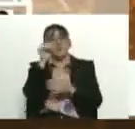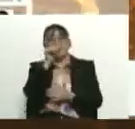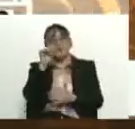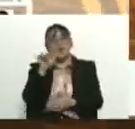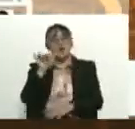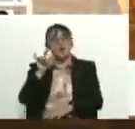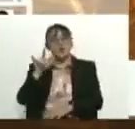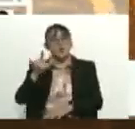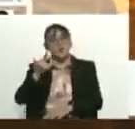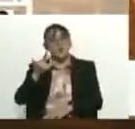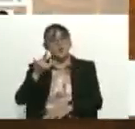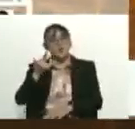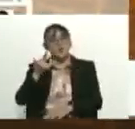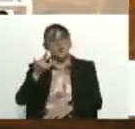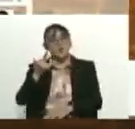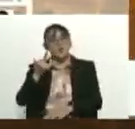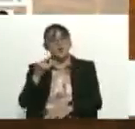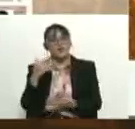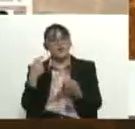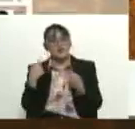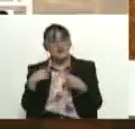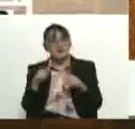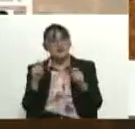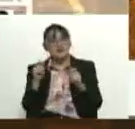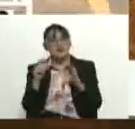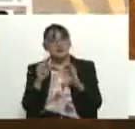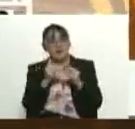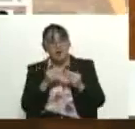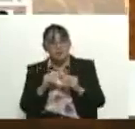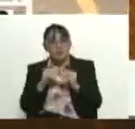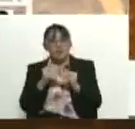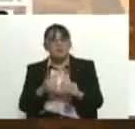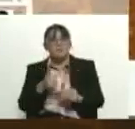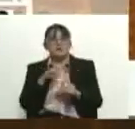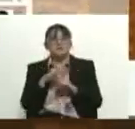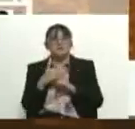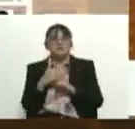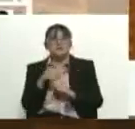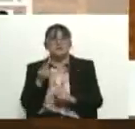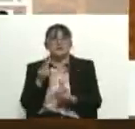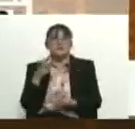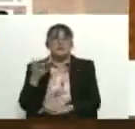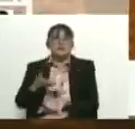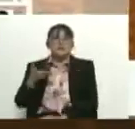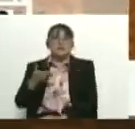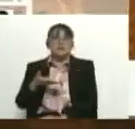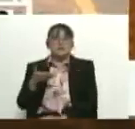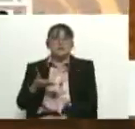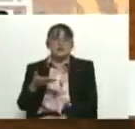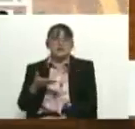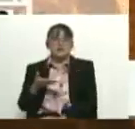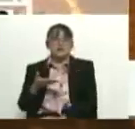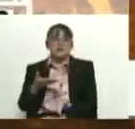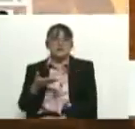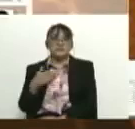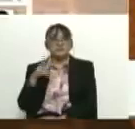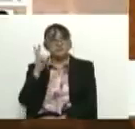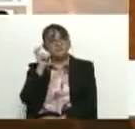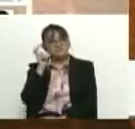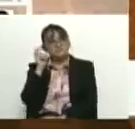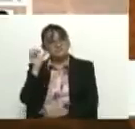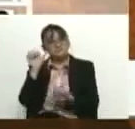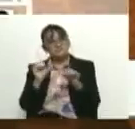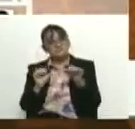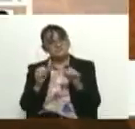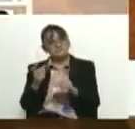el lunes tratando de rescatar la situación allá y es muy importante hermano porque incluso yo escuchaba unas declaraciones